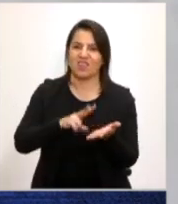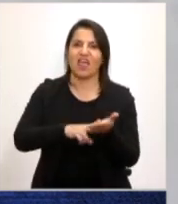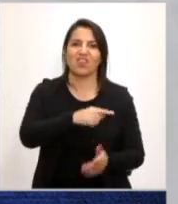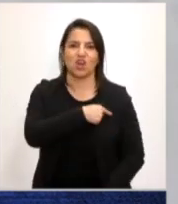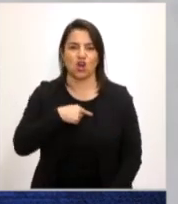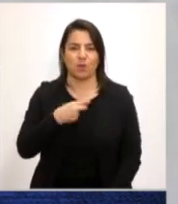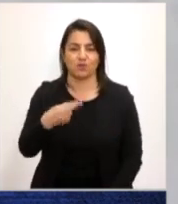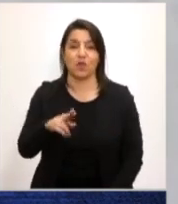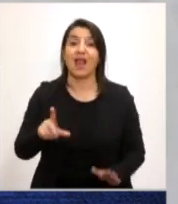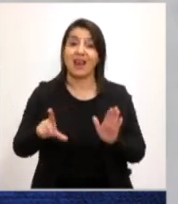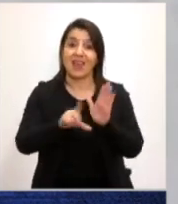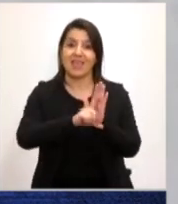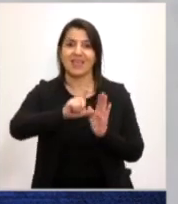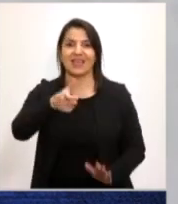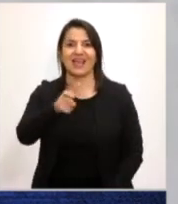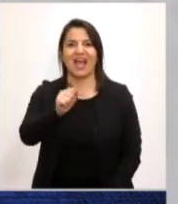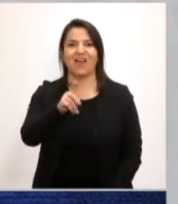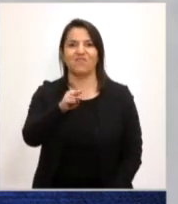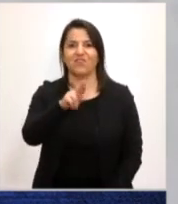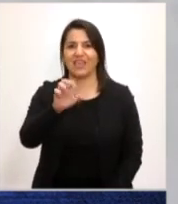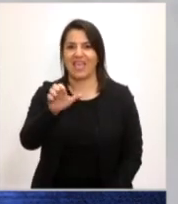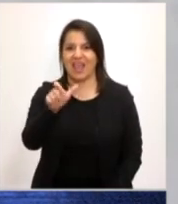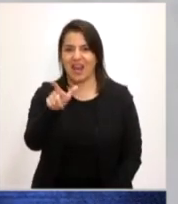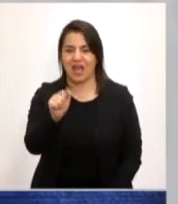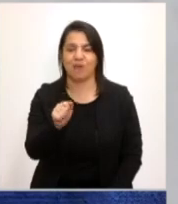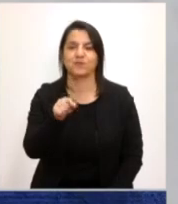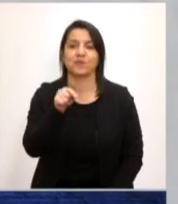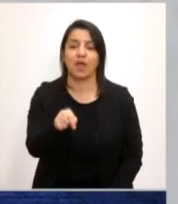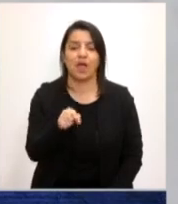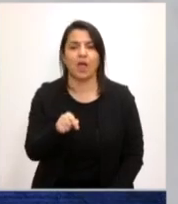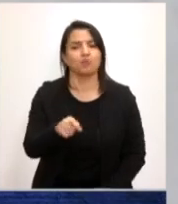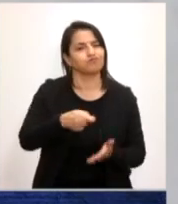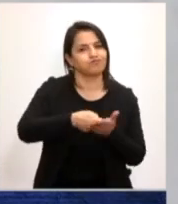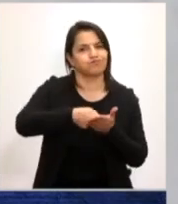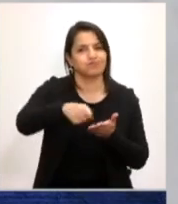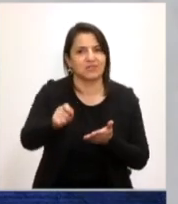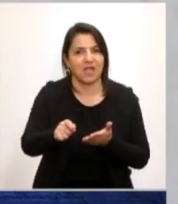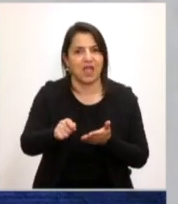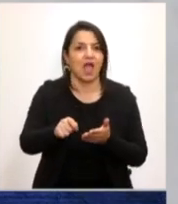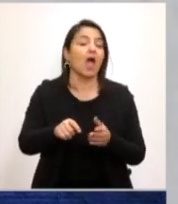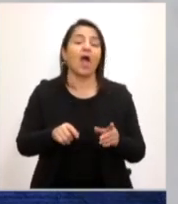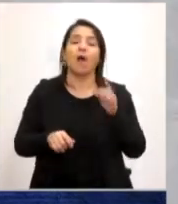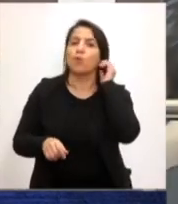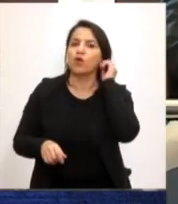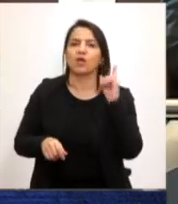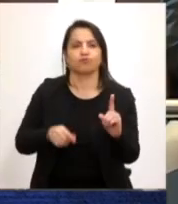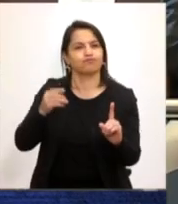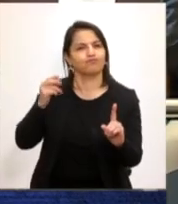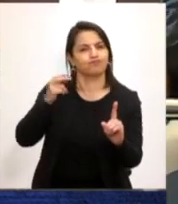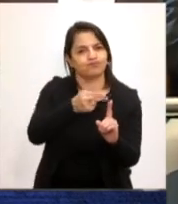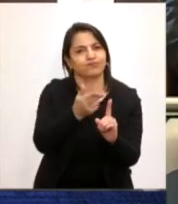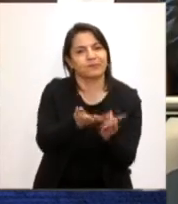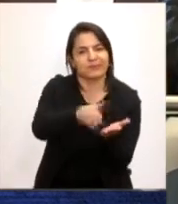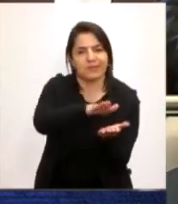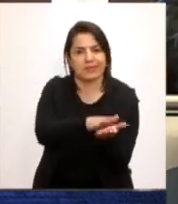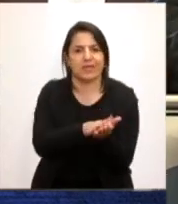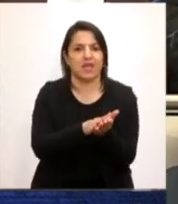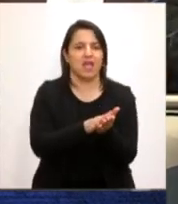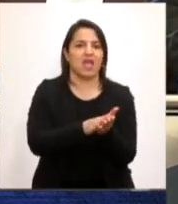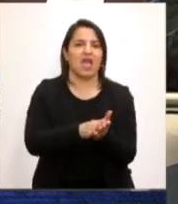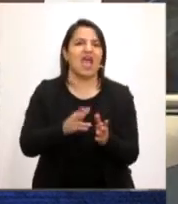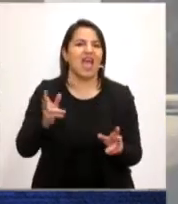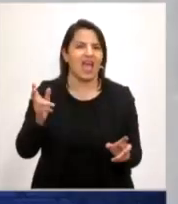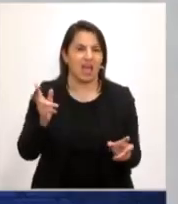Ley Gabriela, que reconoció el femicidio como todo crimen de odio por razones de género. La tan anhelada gratuidad